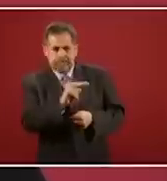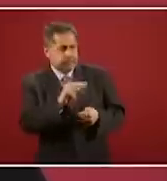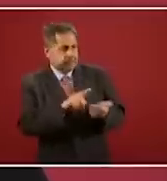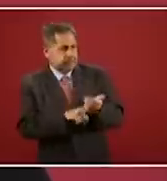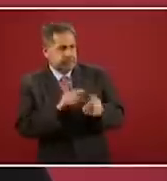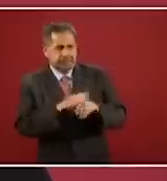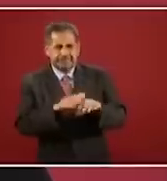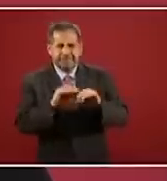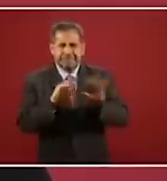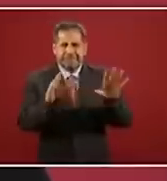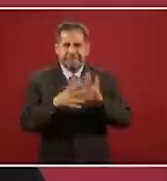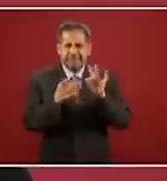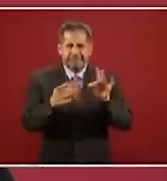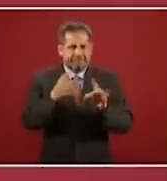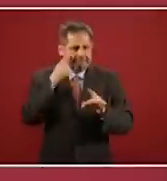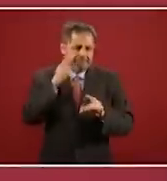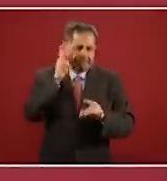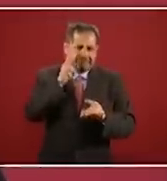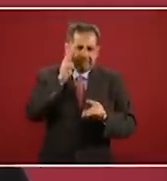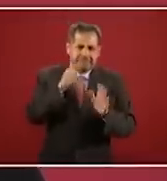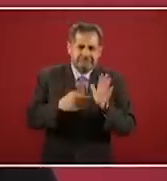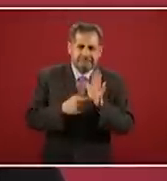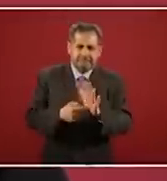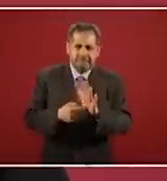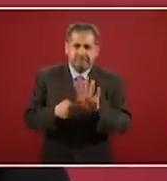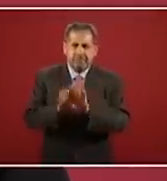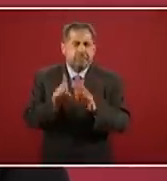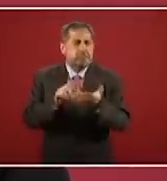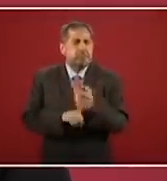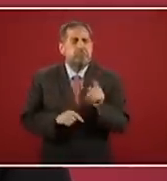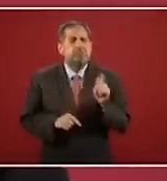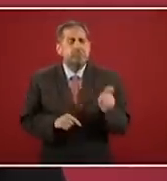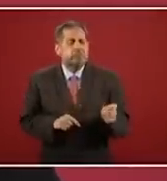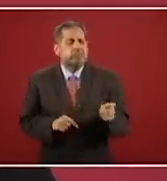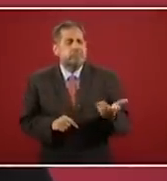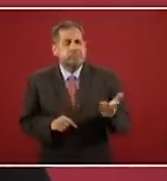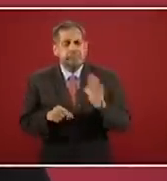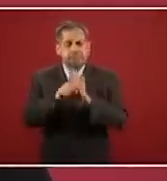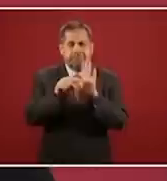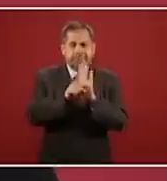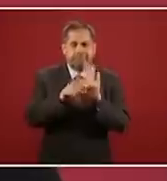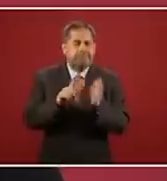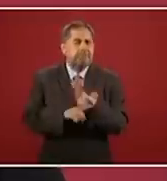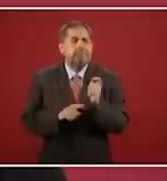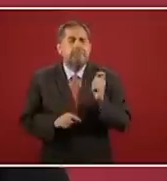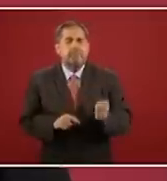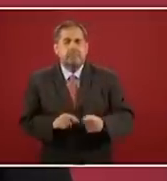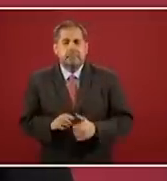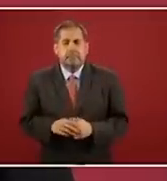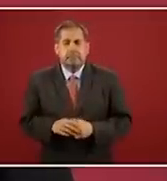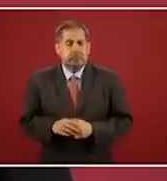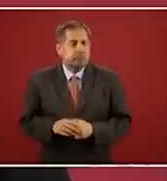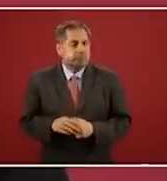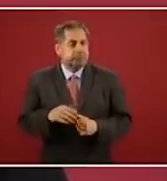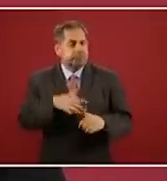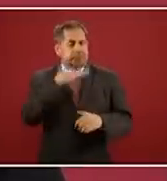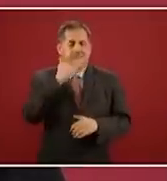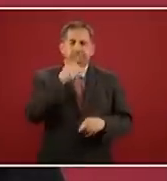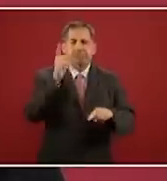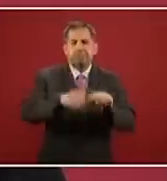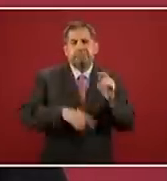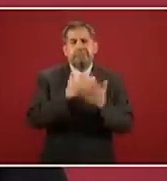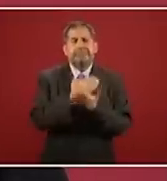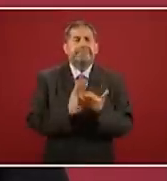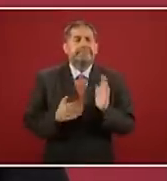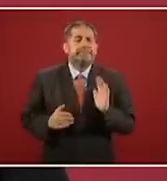más claro de comprobación de que se ha revertido una percepción social negativa tiene que ver básicamente con el tema de combate a la corrupción.